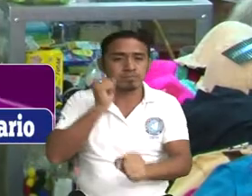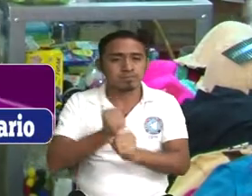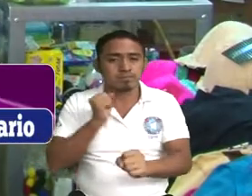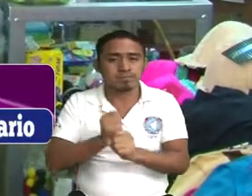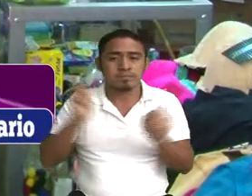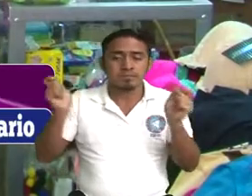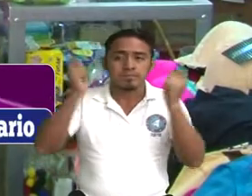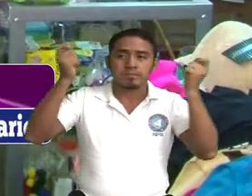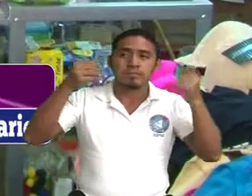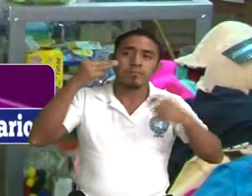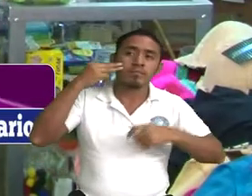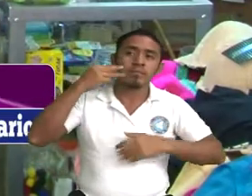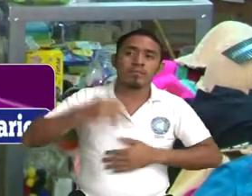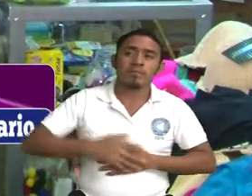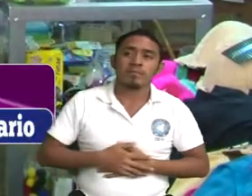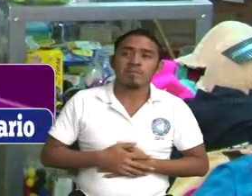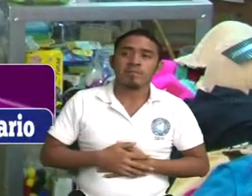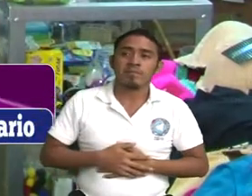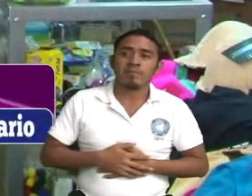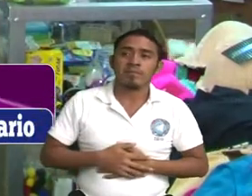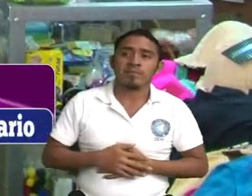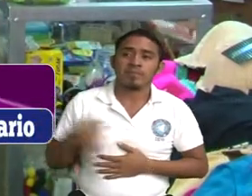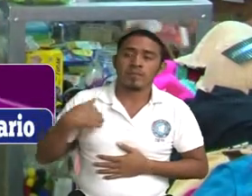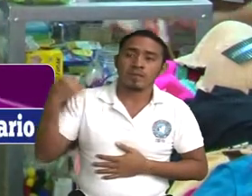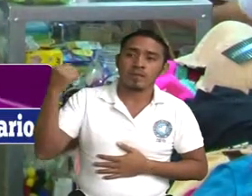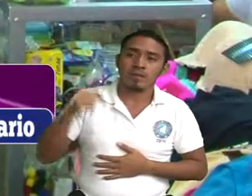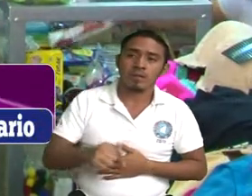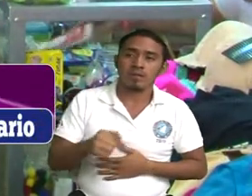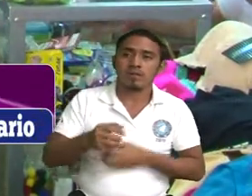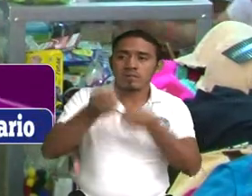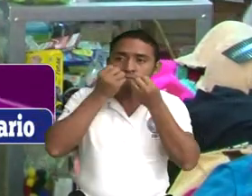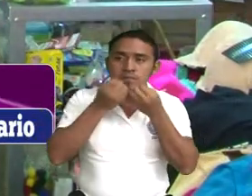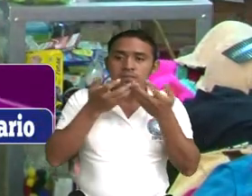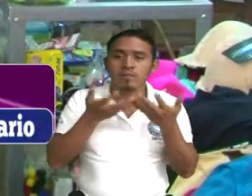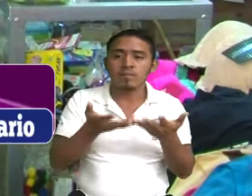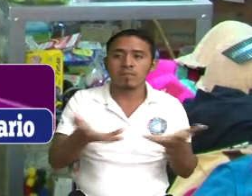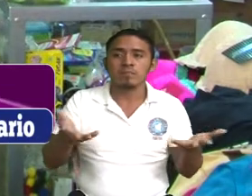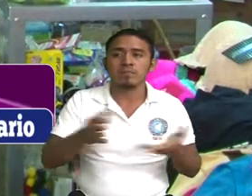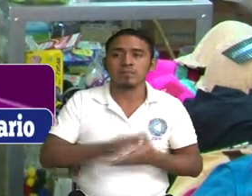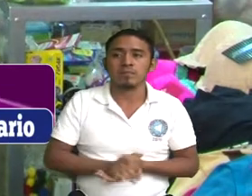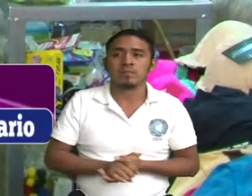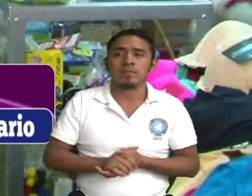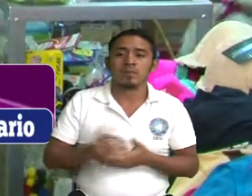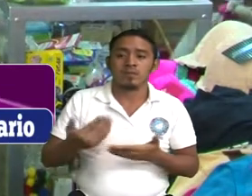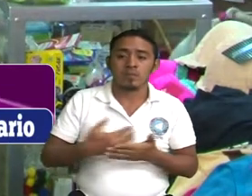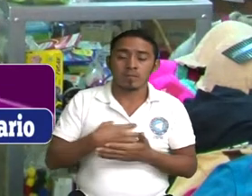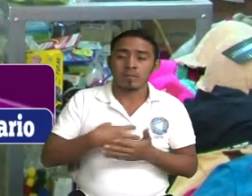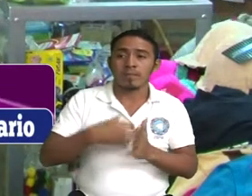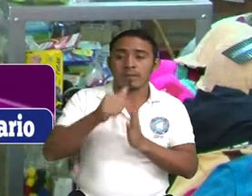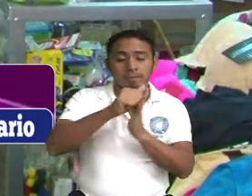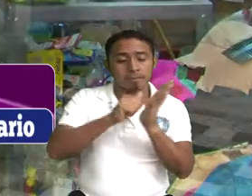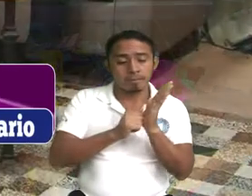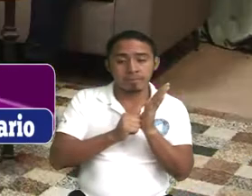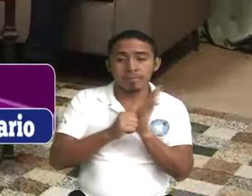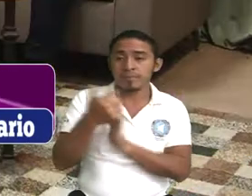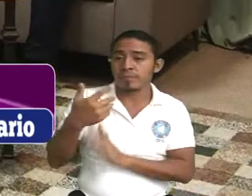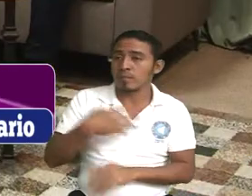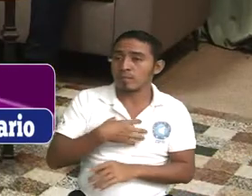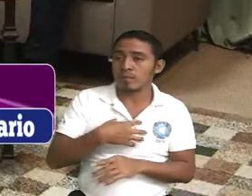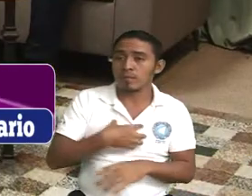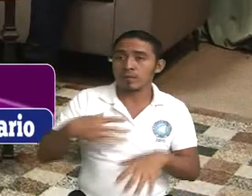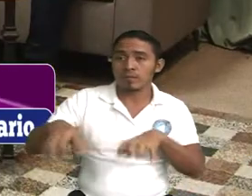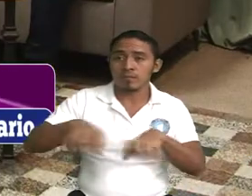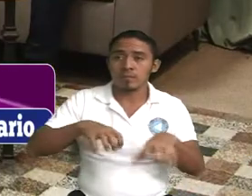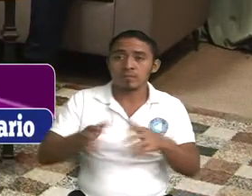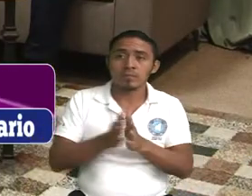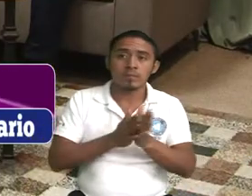de celebrar a la mamá. Así es, aquí tuvimos la oportunidad de estarles informando, ¿verdad?, esa agenda que teníamos de actividades para el disfrute